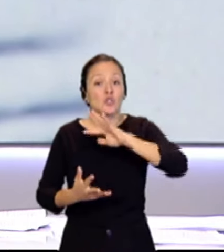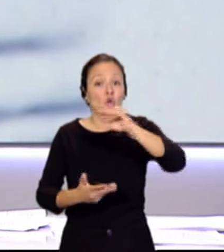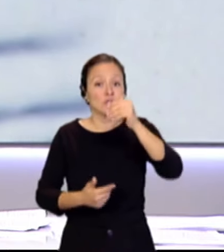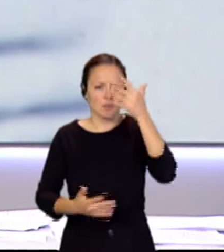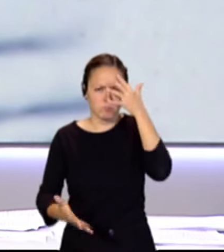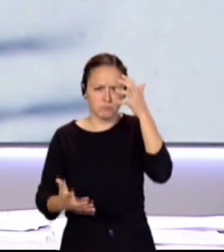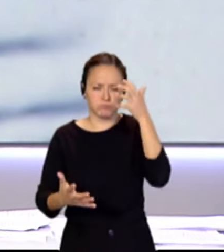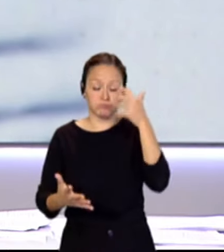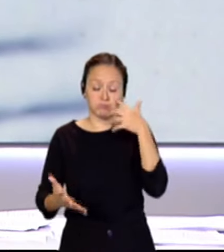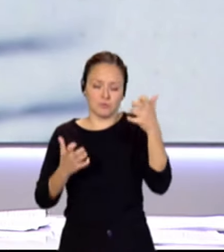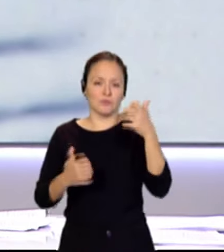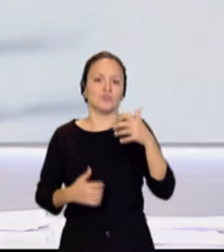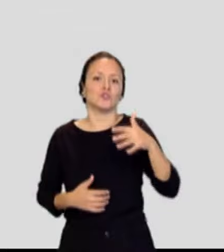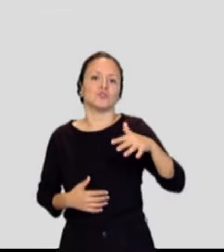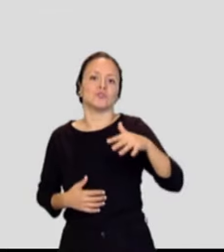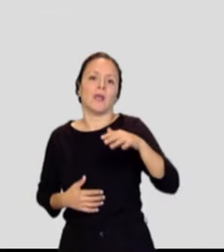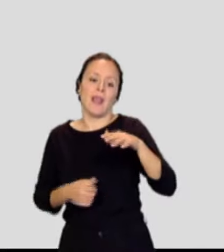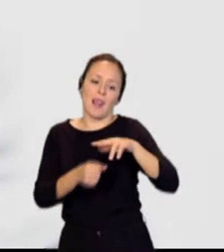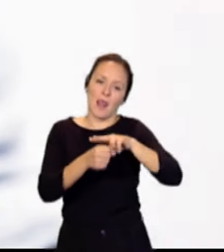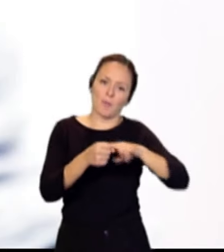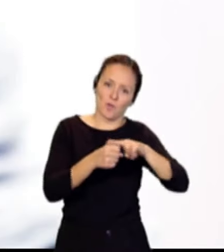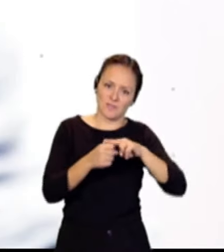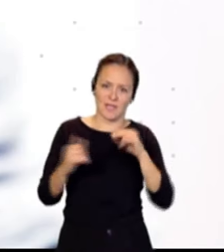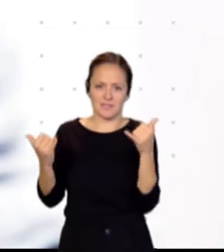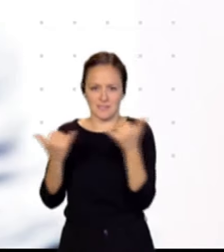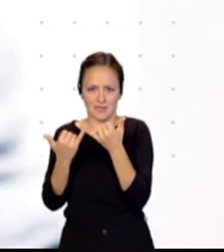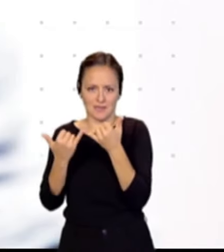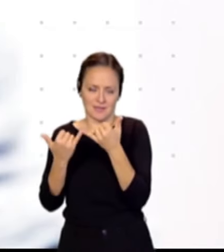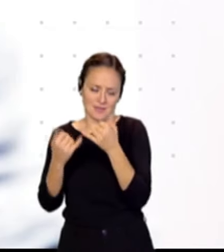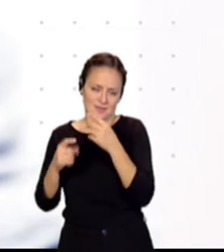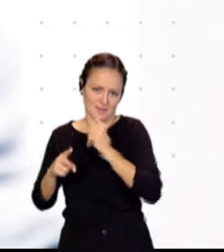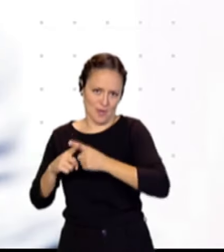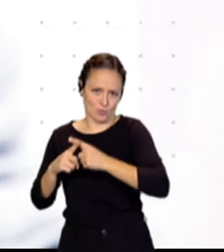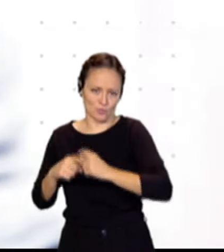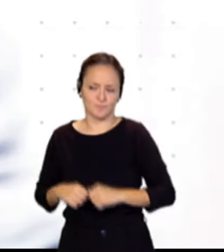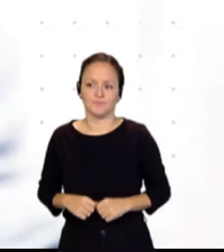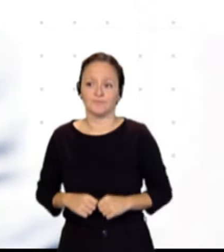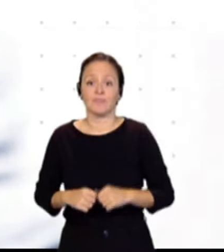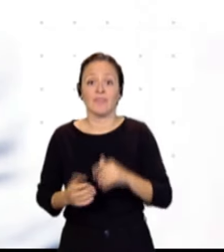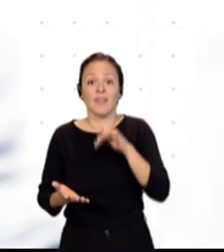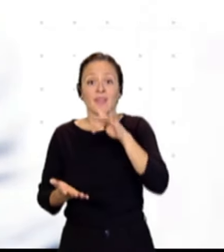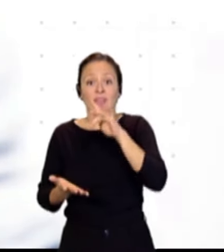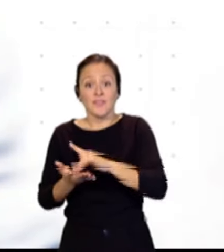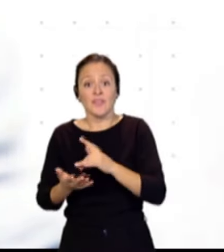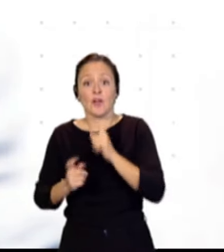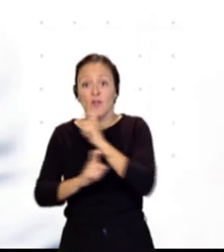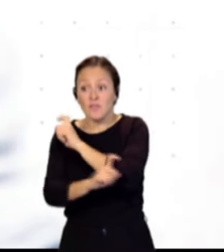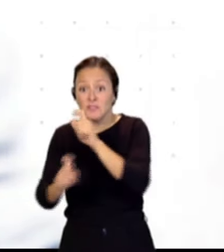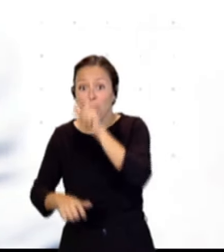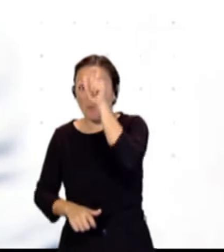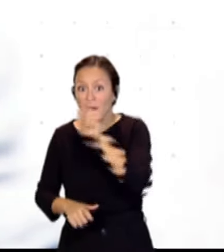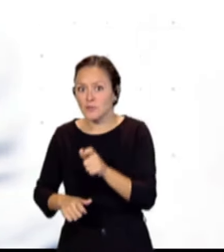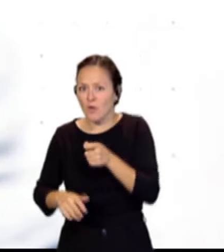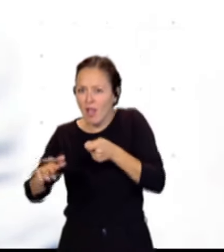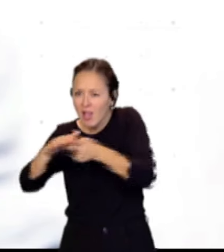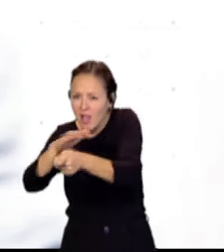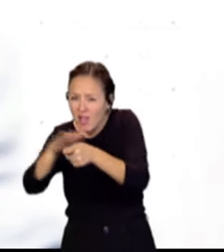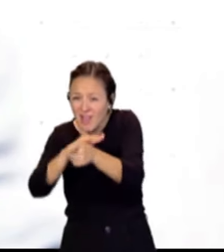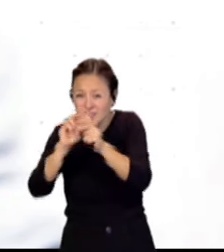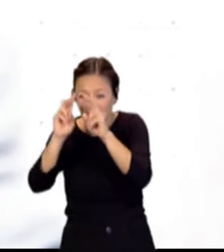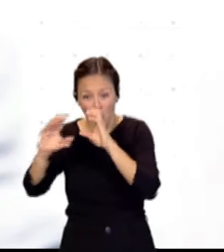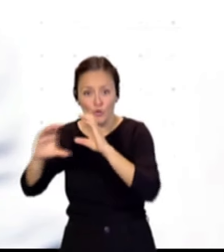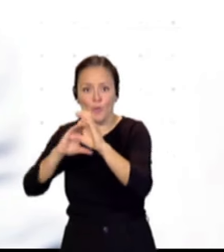editores de los periódicos de la otra provincia de la provincia de Santa Cruz de tenerife diario de avisos el saboteador de las comunicaciones